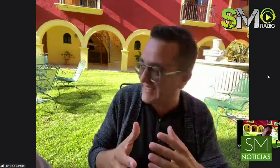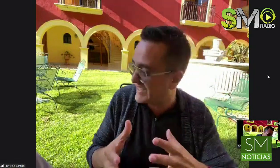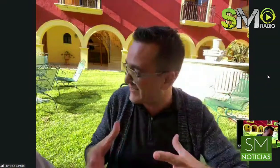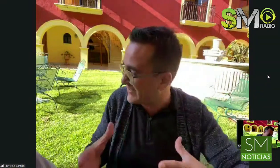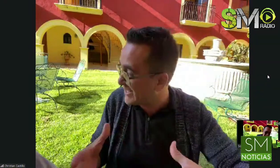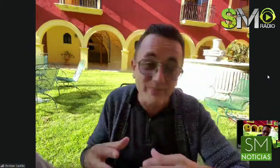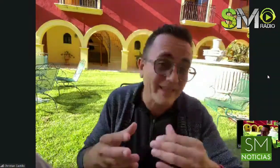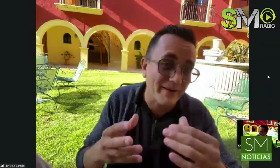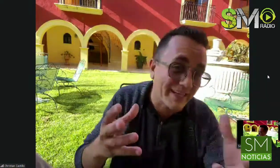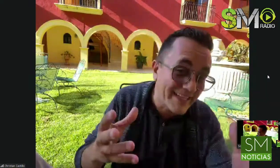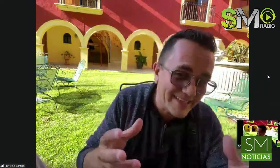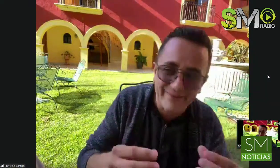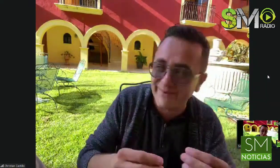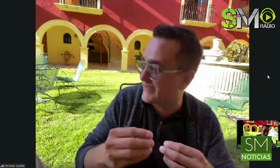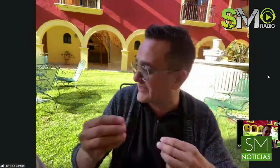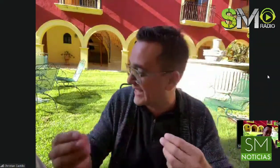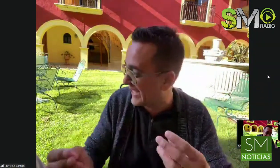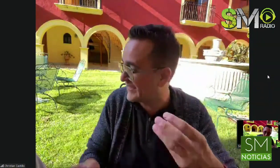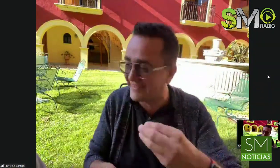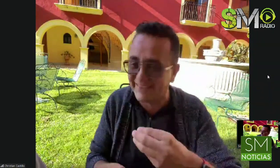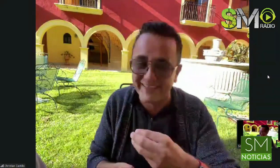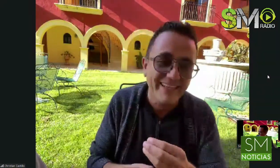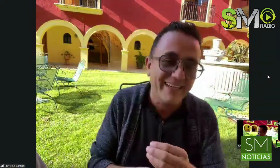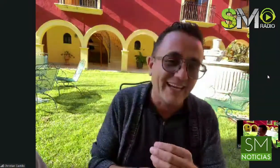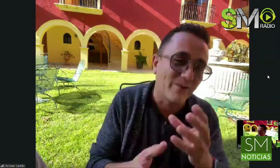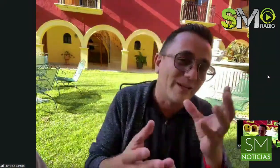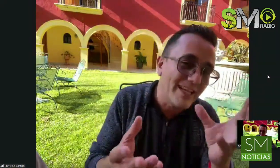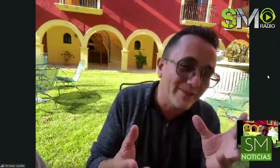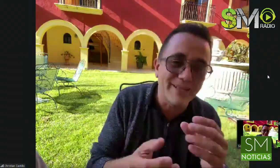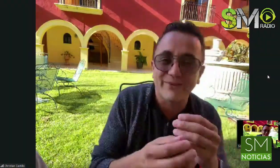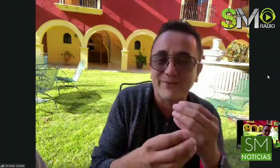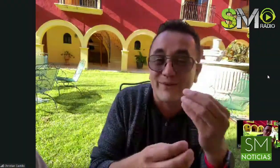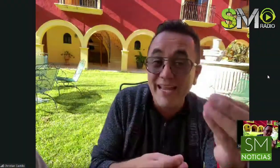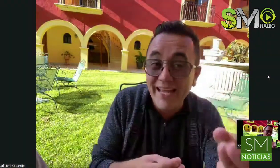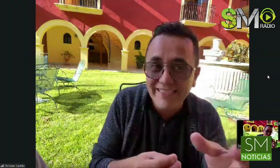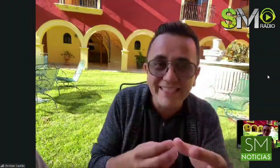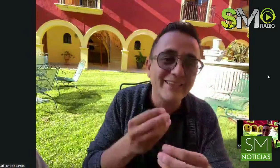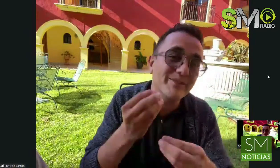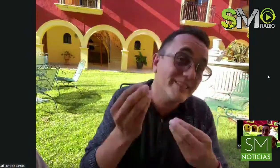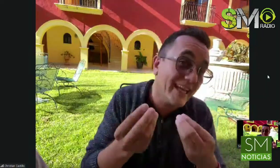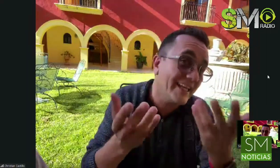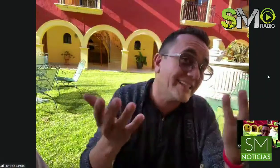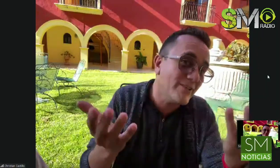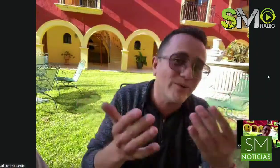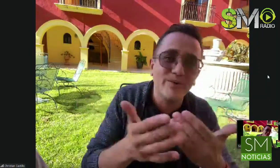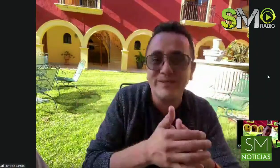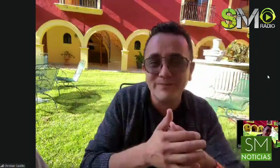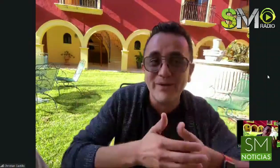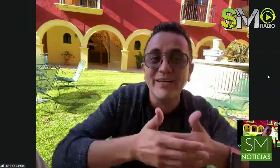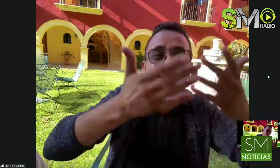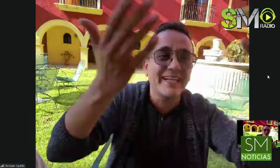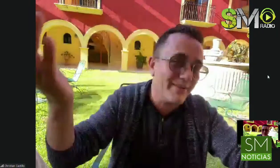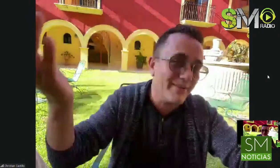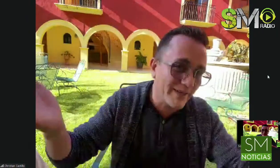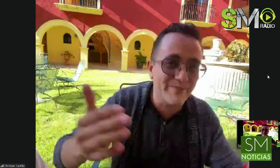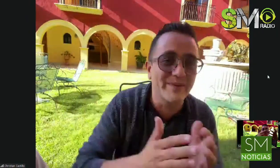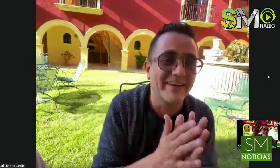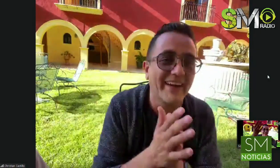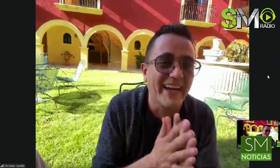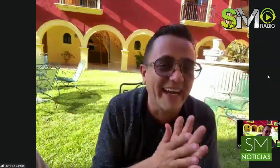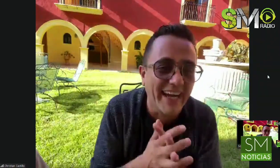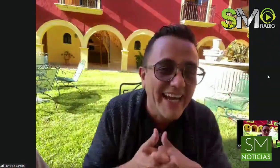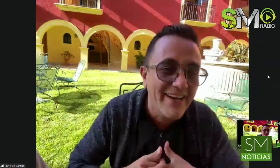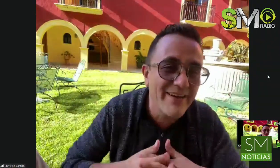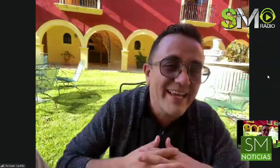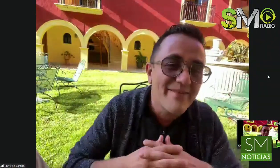cabina, un tamalito, no sé, un atolito, un arroz con leche, no sé, señor, no póngase creativo, querido